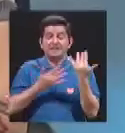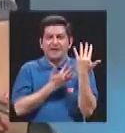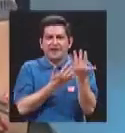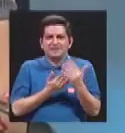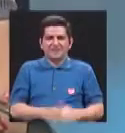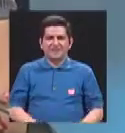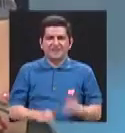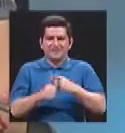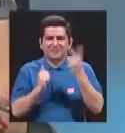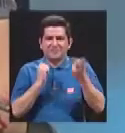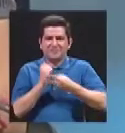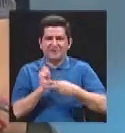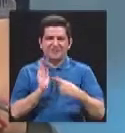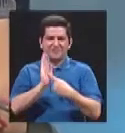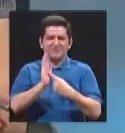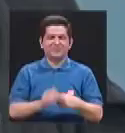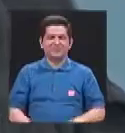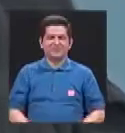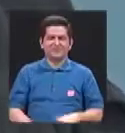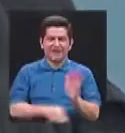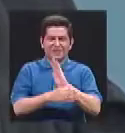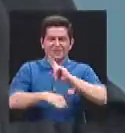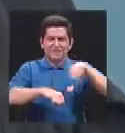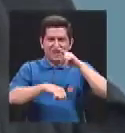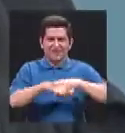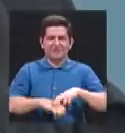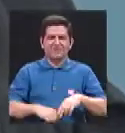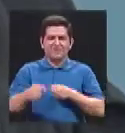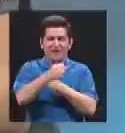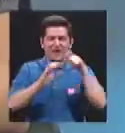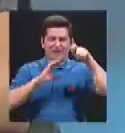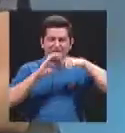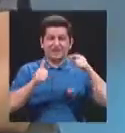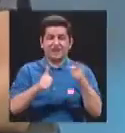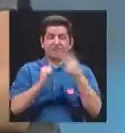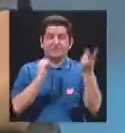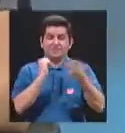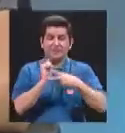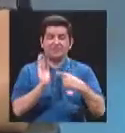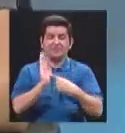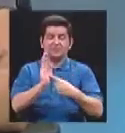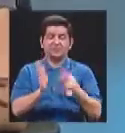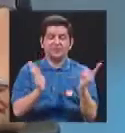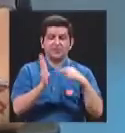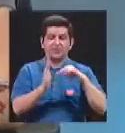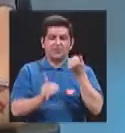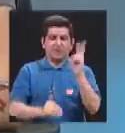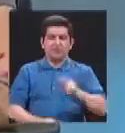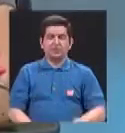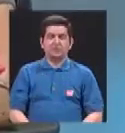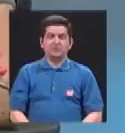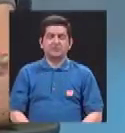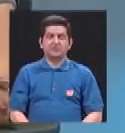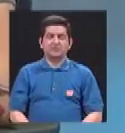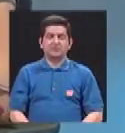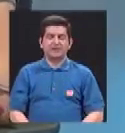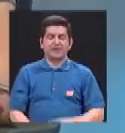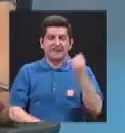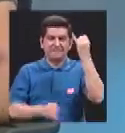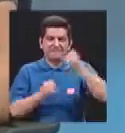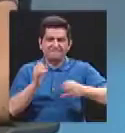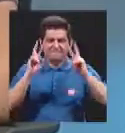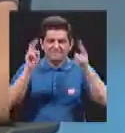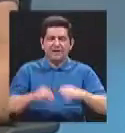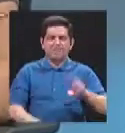esperanzador de un estreno de una película nacional en las salas de cine. Por ejemplo, recordemos el primer estreno del 2012, que fue El Fin, de Miguel